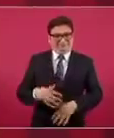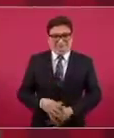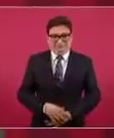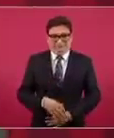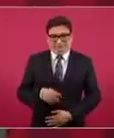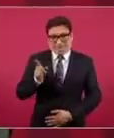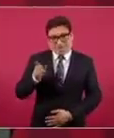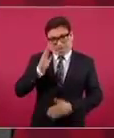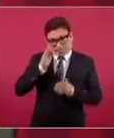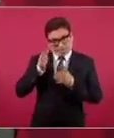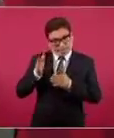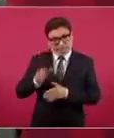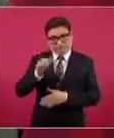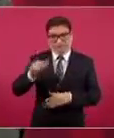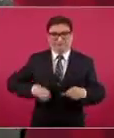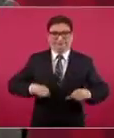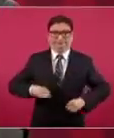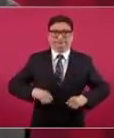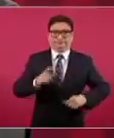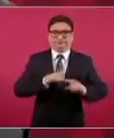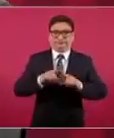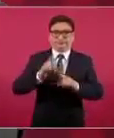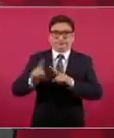está dedicada a otras actividades.